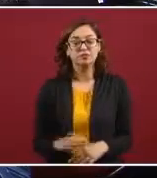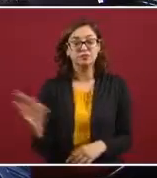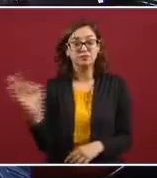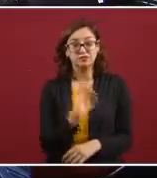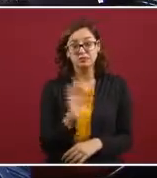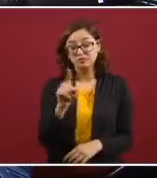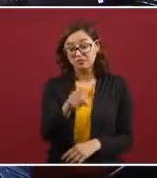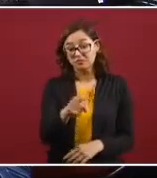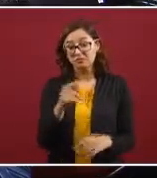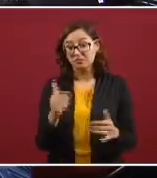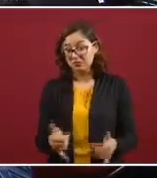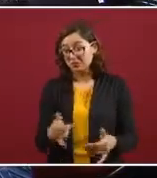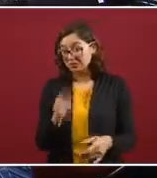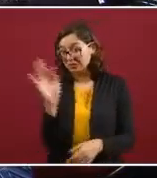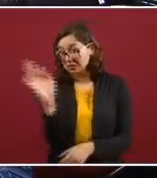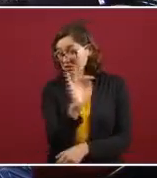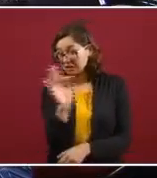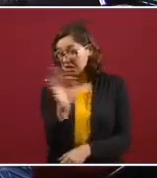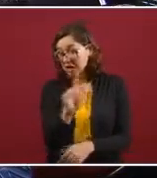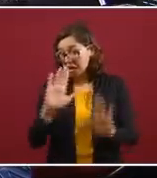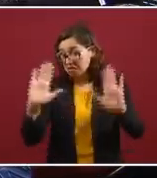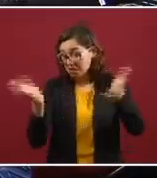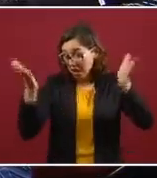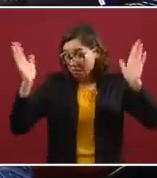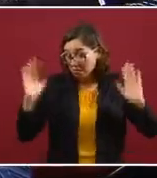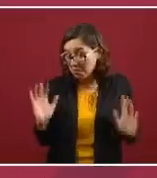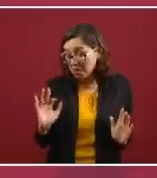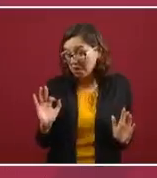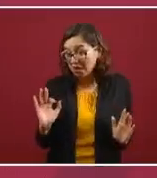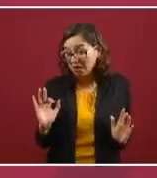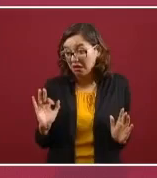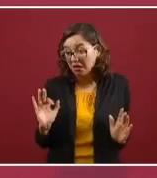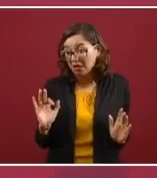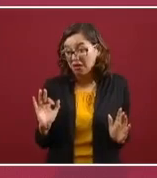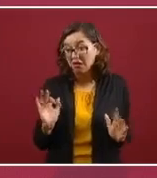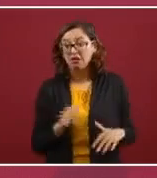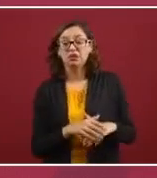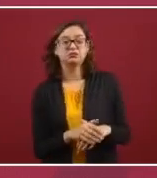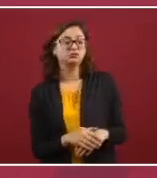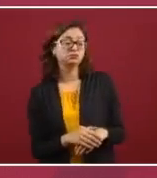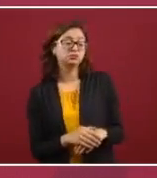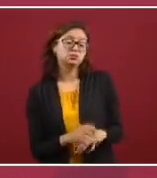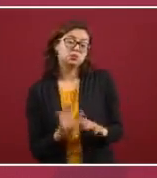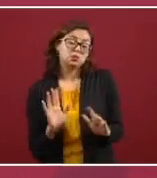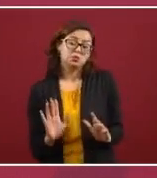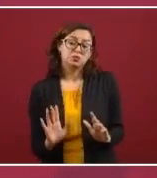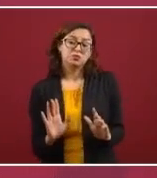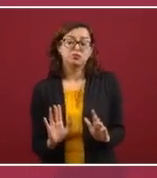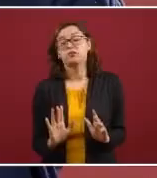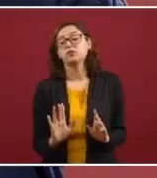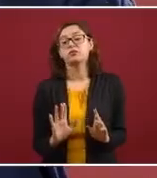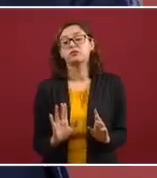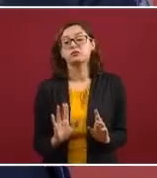presidente? Pero si fue esa la intención, como dicen los